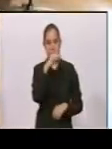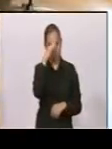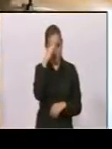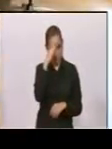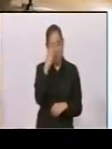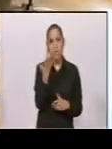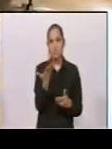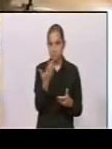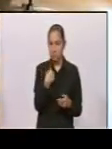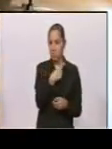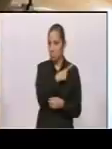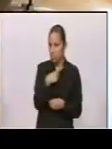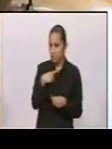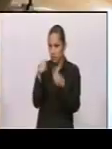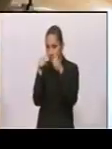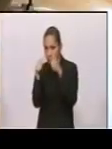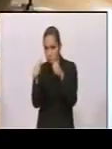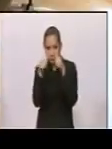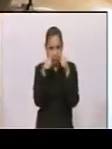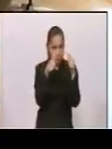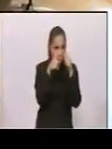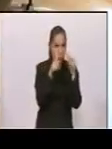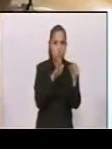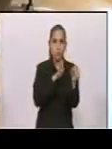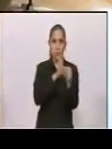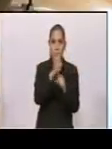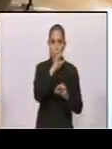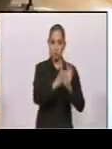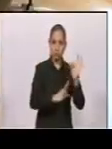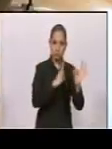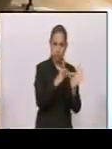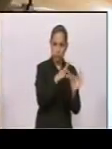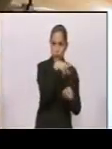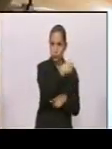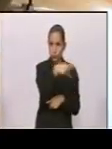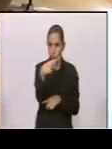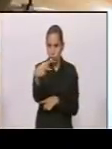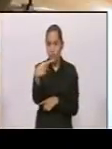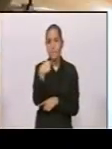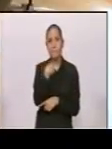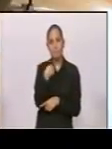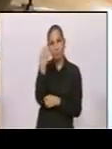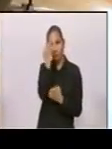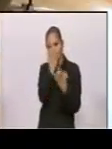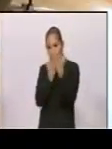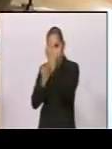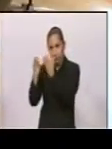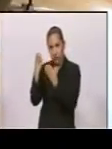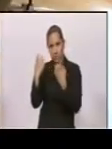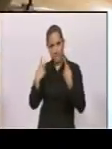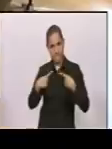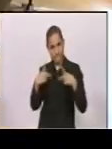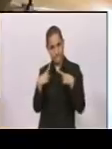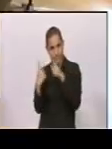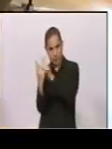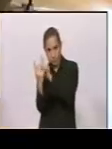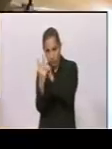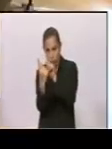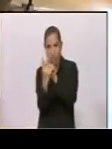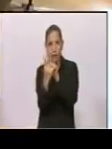forma, las medidas necesarias para allegarse los recursos humanos, materiales